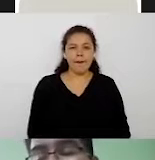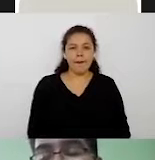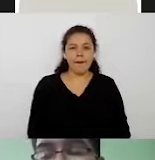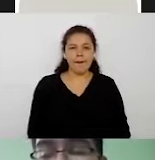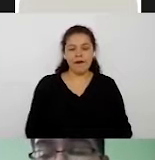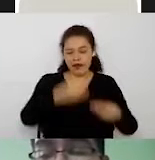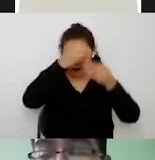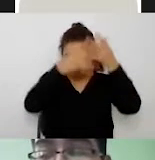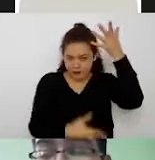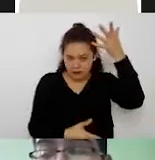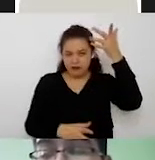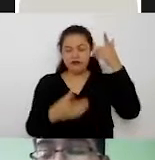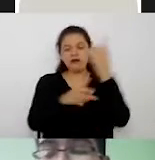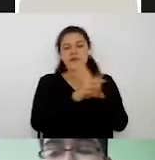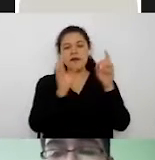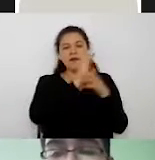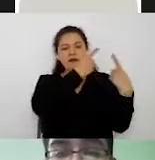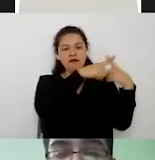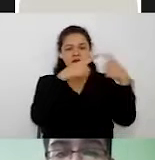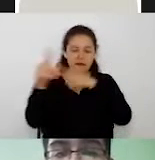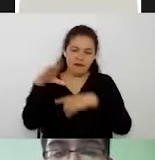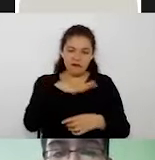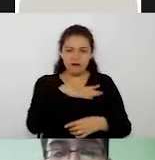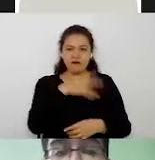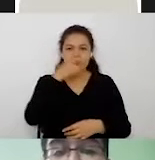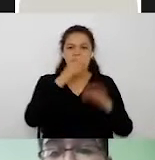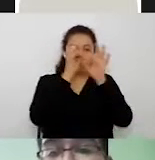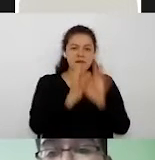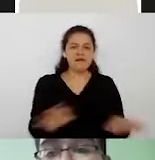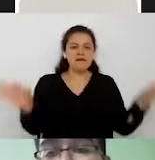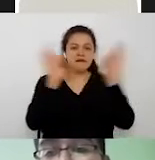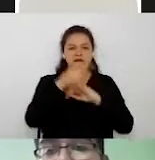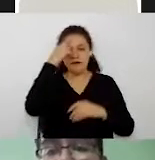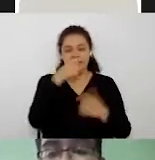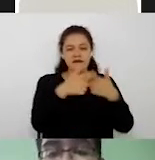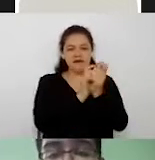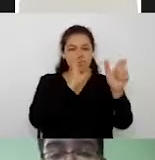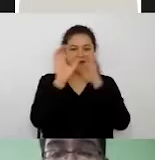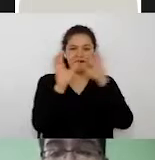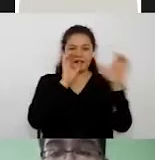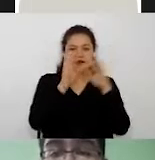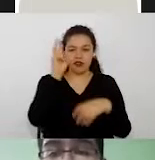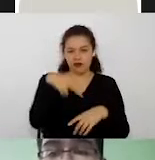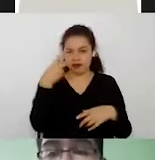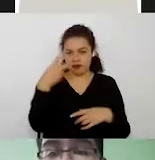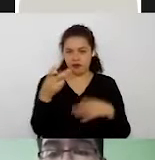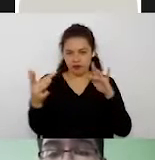todas esas discrepancias que podamos tener, es importante que la brigada de comunicación esté en contacto con las personas